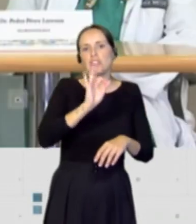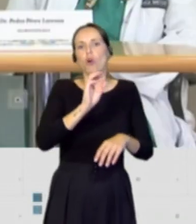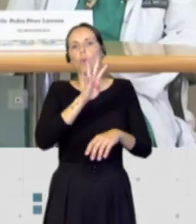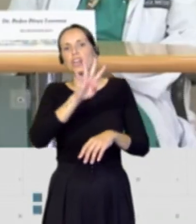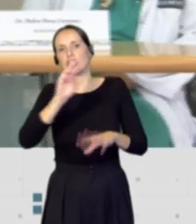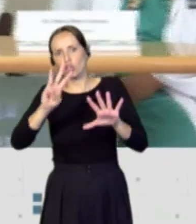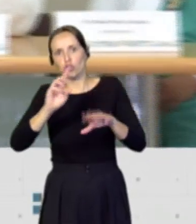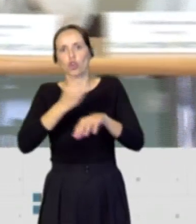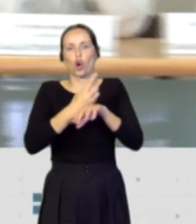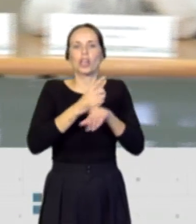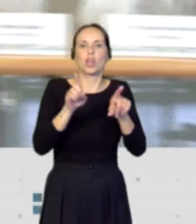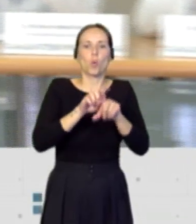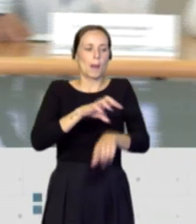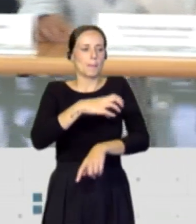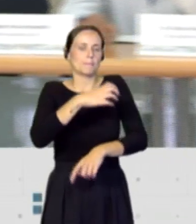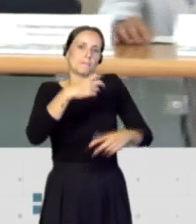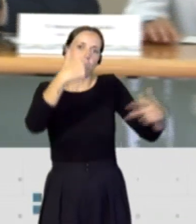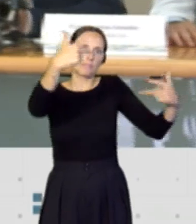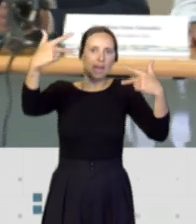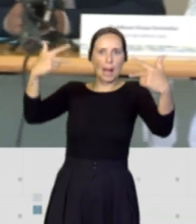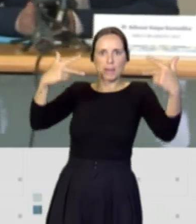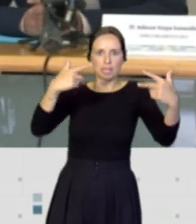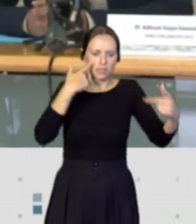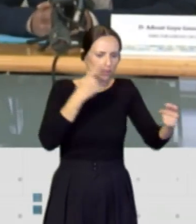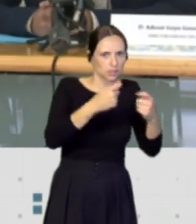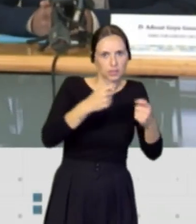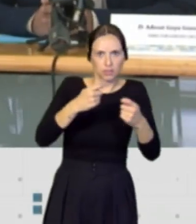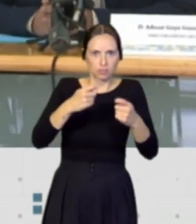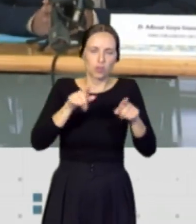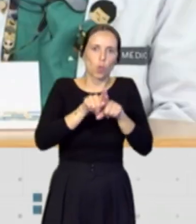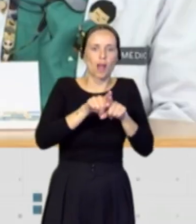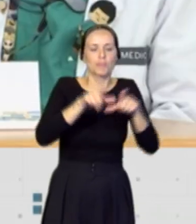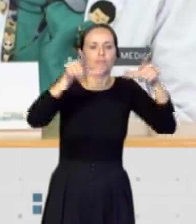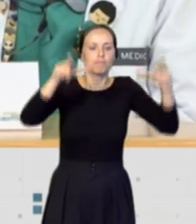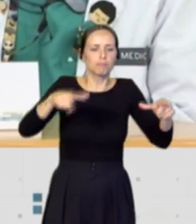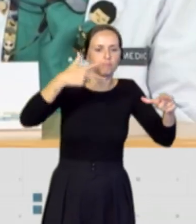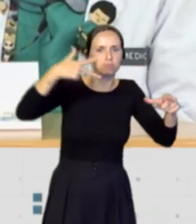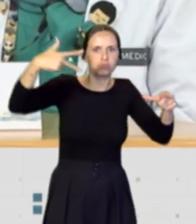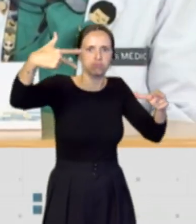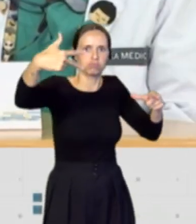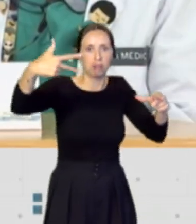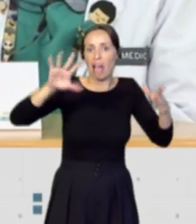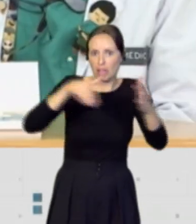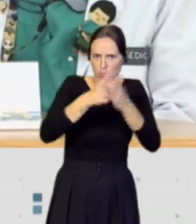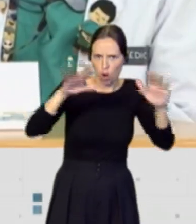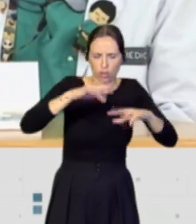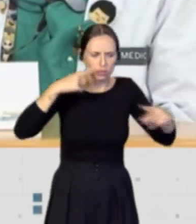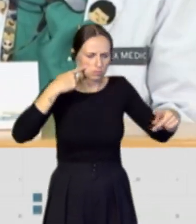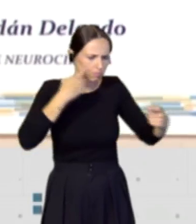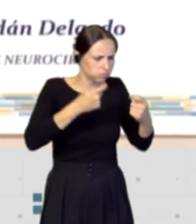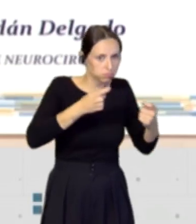algo parecido al Gran Hermano, cámaras incluso nocturnas, el paciente está cableado y nosotros